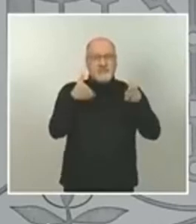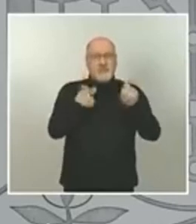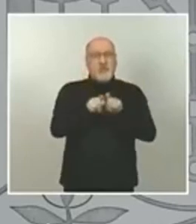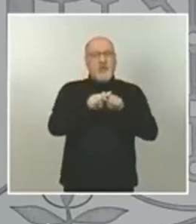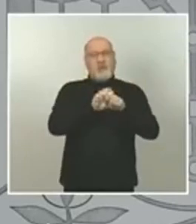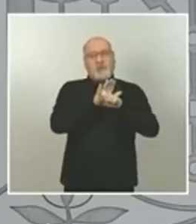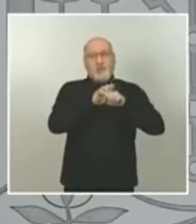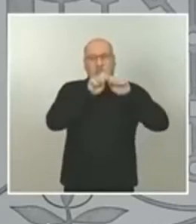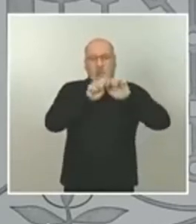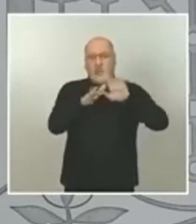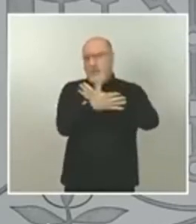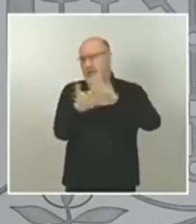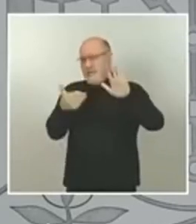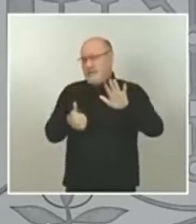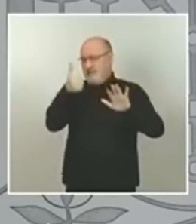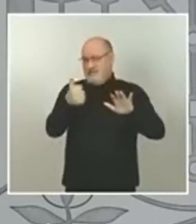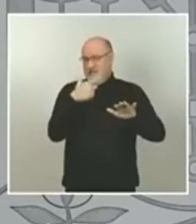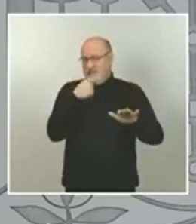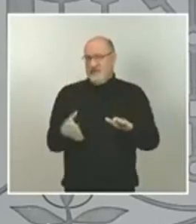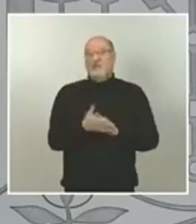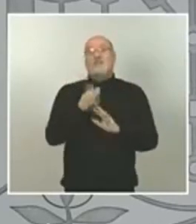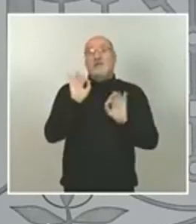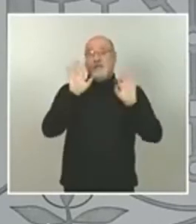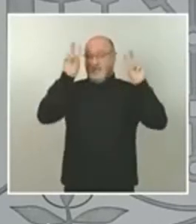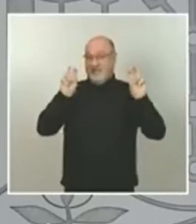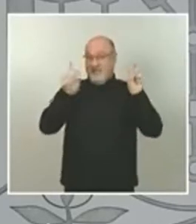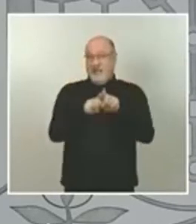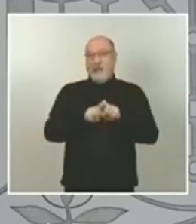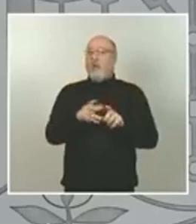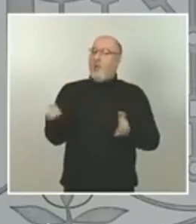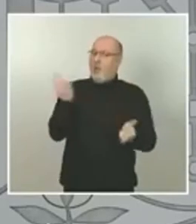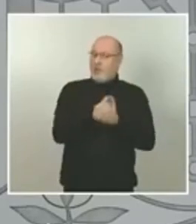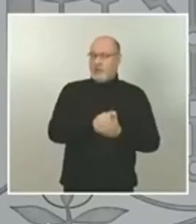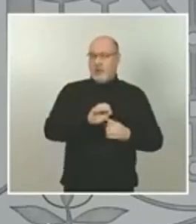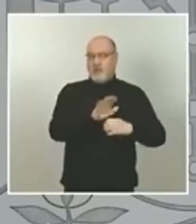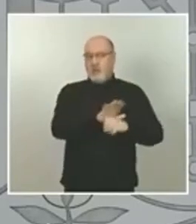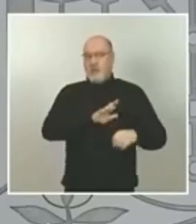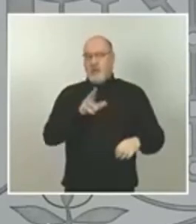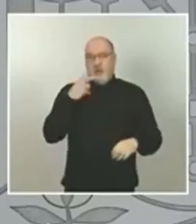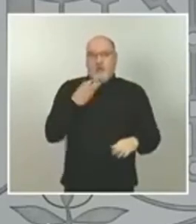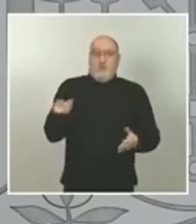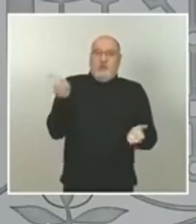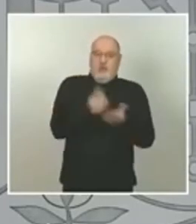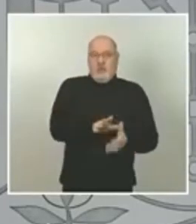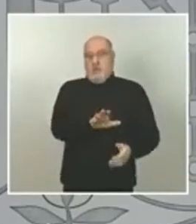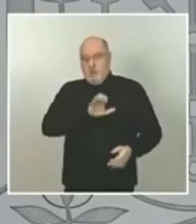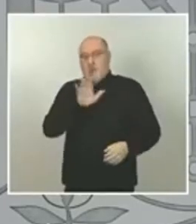estas variantes, en relación al posible riesgo de reinfecciones y en relación a la preservación de la eficacia